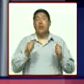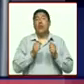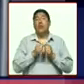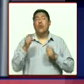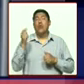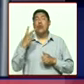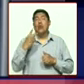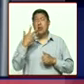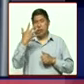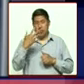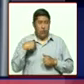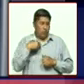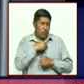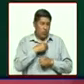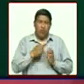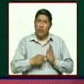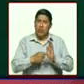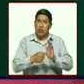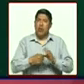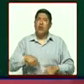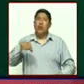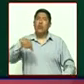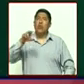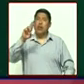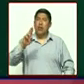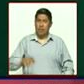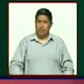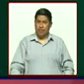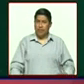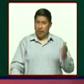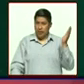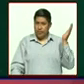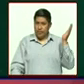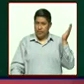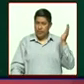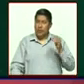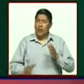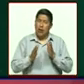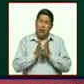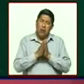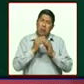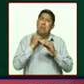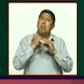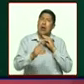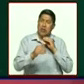red Bolivisión. Le vamos a dejar en pantalla el QR para que usted haga su aporte, su granito de arena. Nosotros